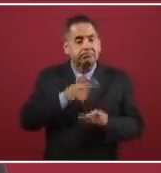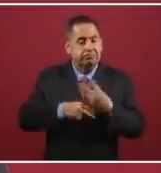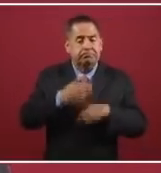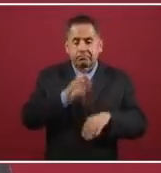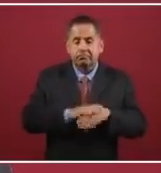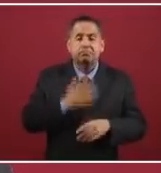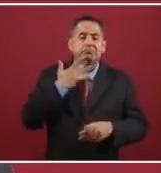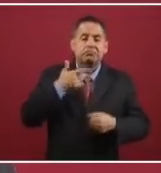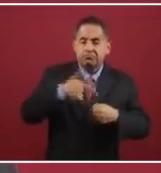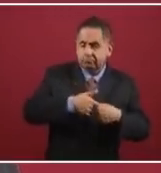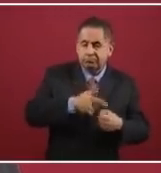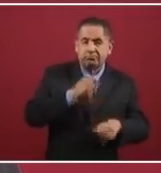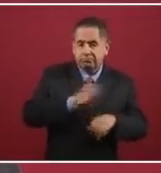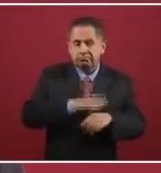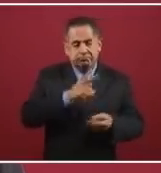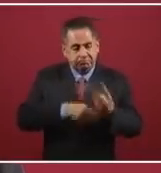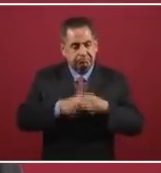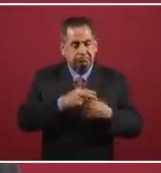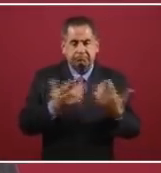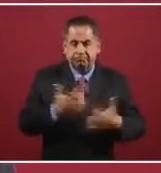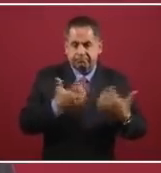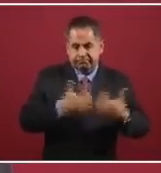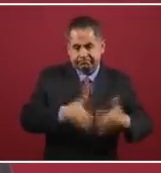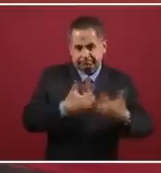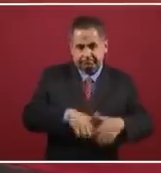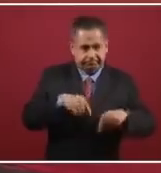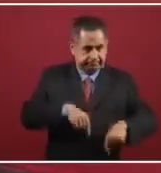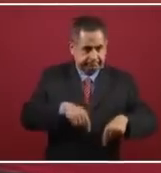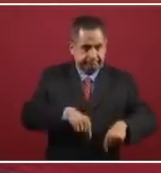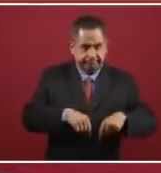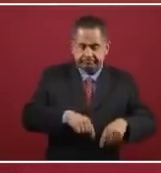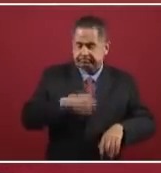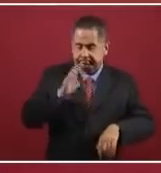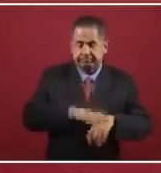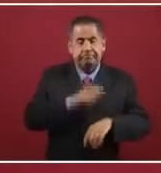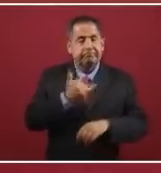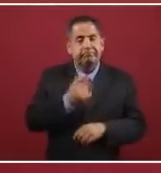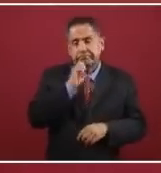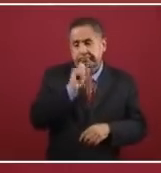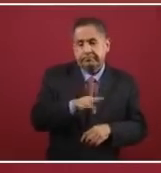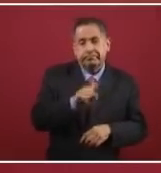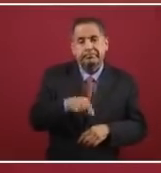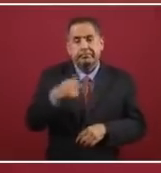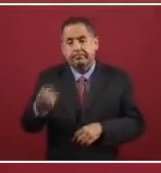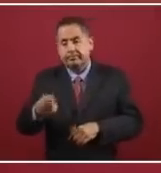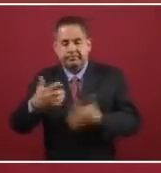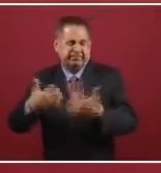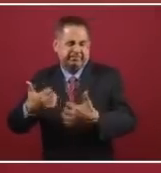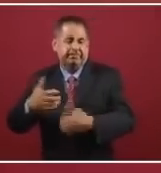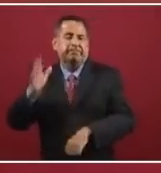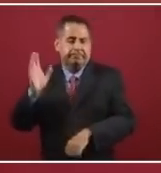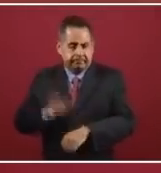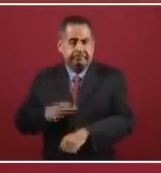gasolinas y se va a generar más electricidad.